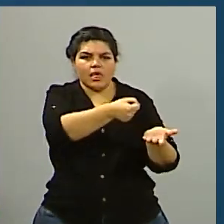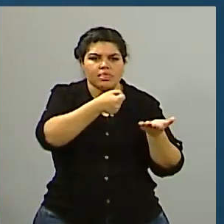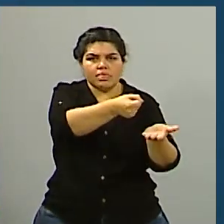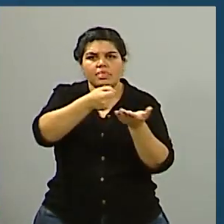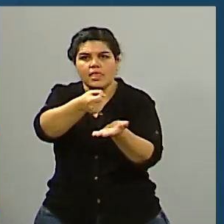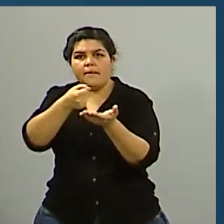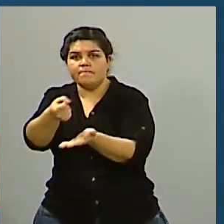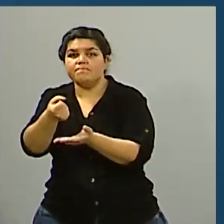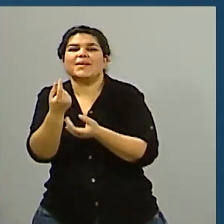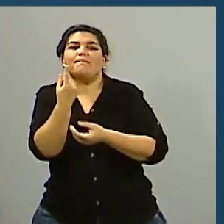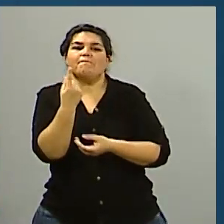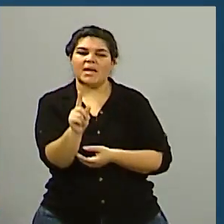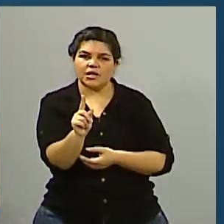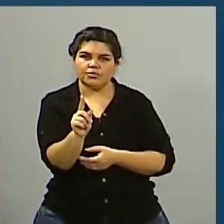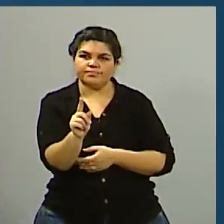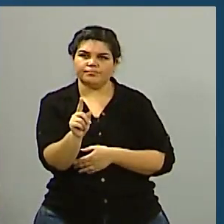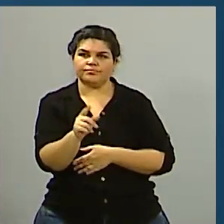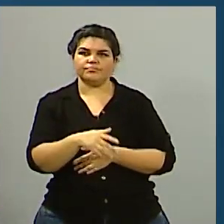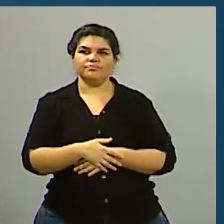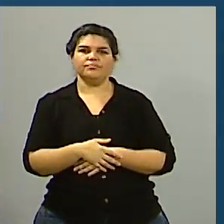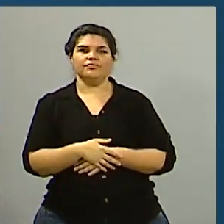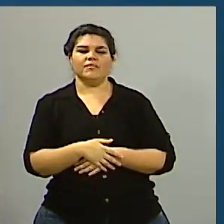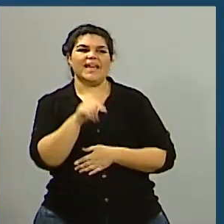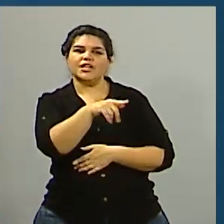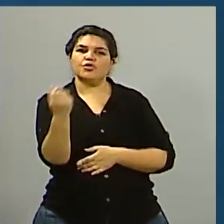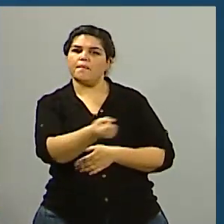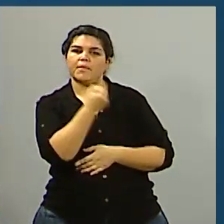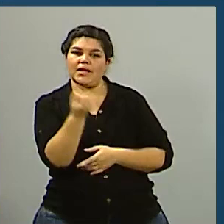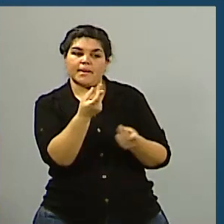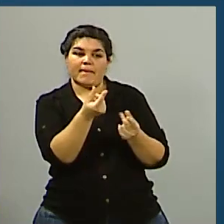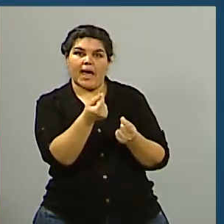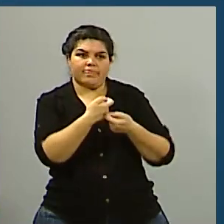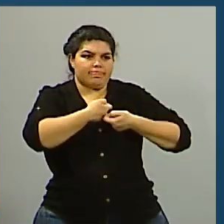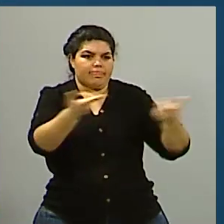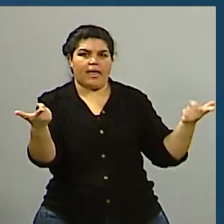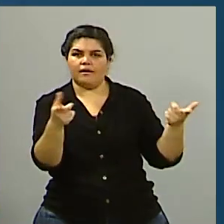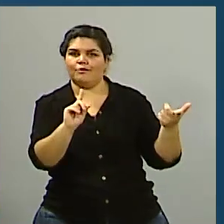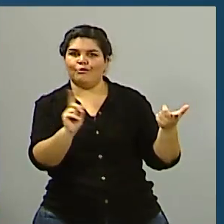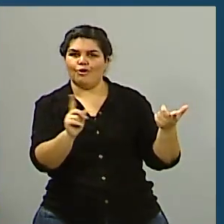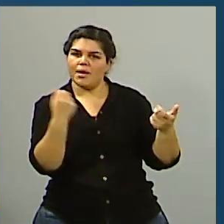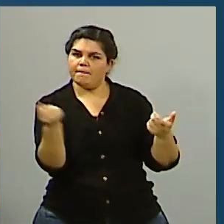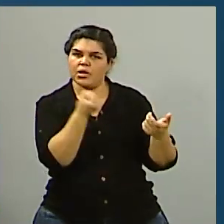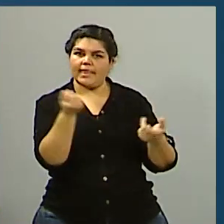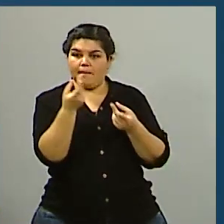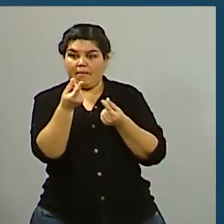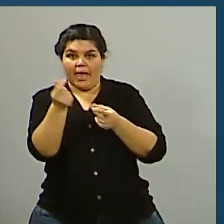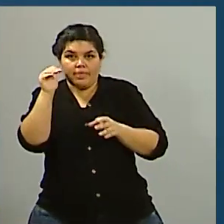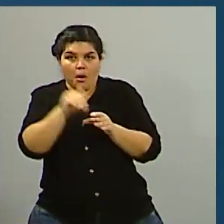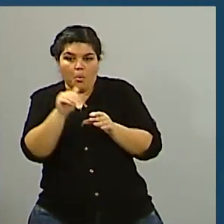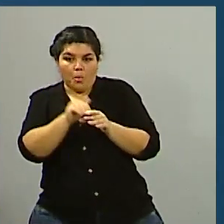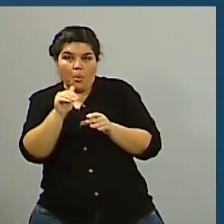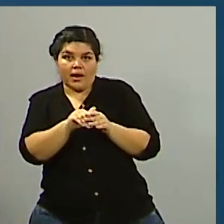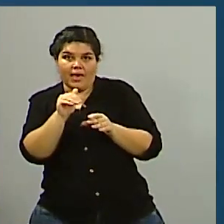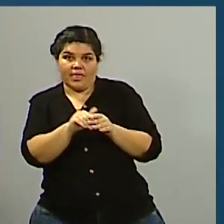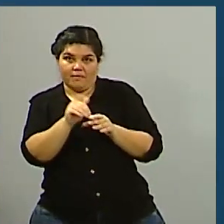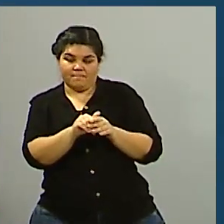un seguro de desempleo, porque empleo está. Cuando demandamos la mano de obra, el trabajador viene. El problema es que no se quiere